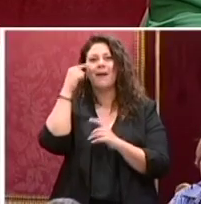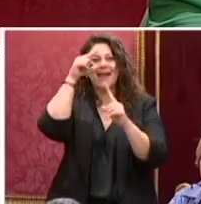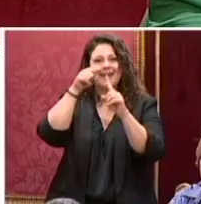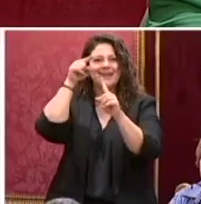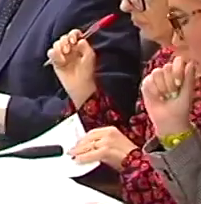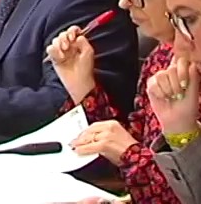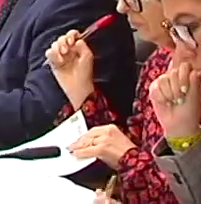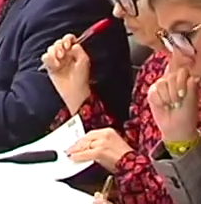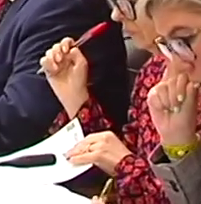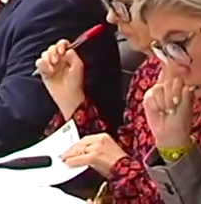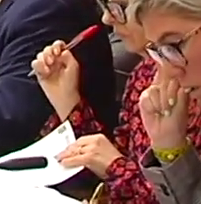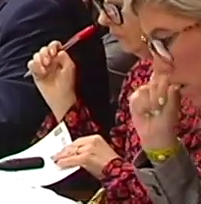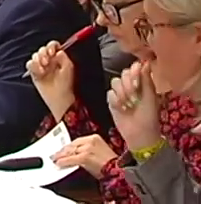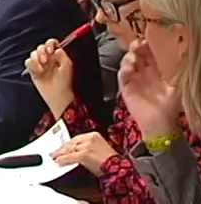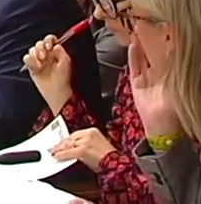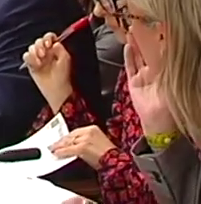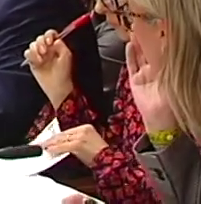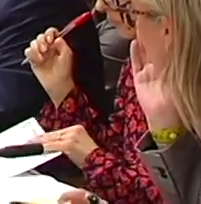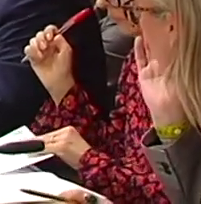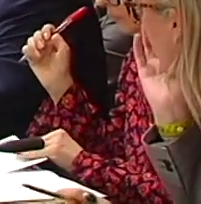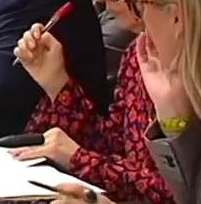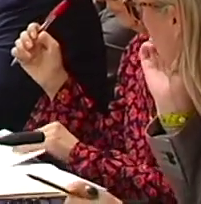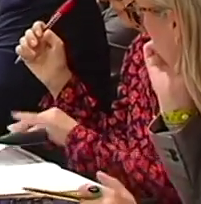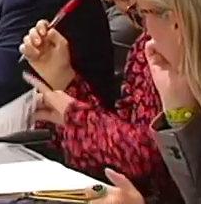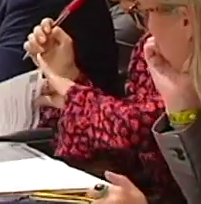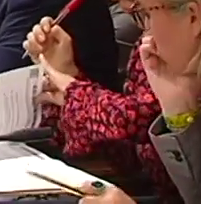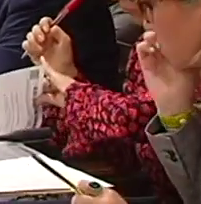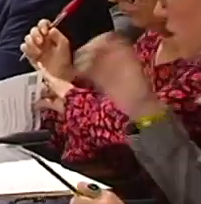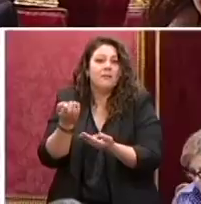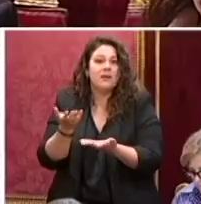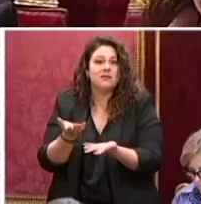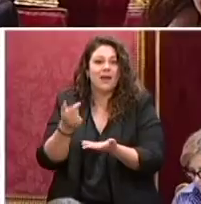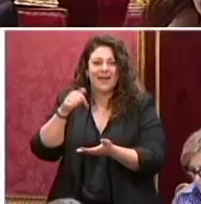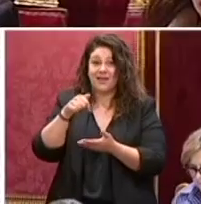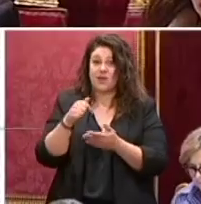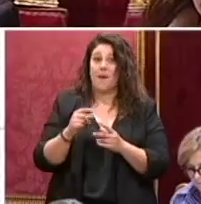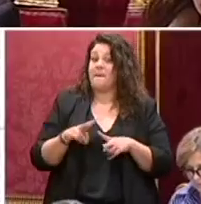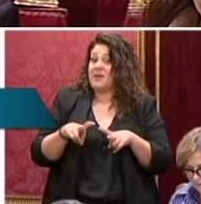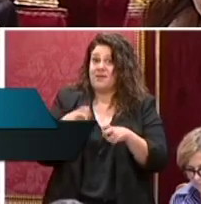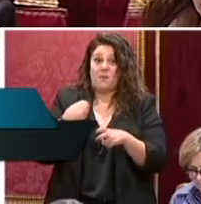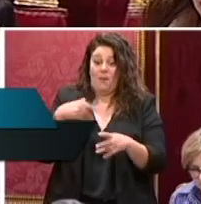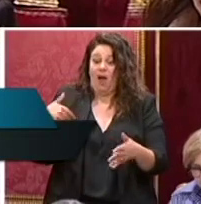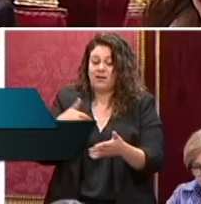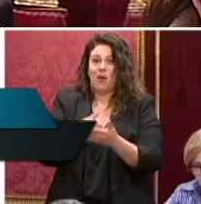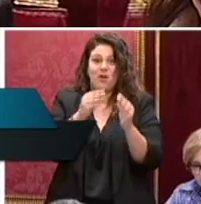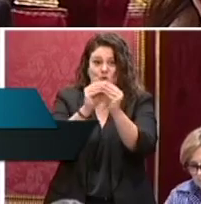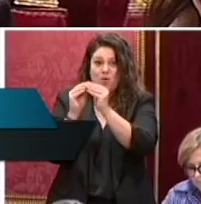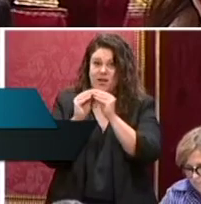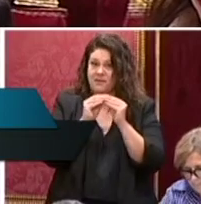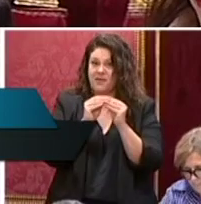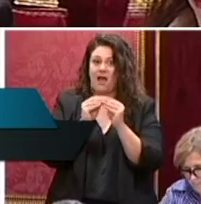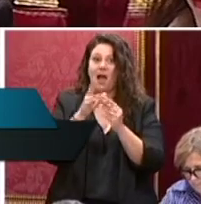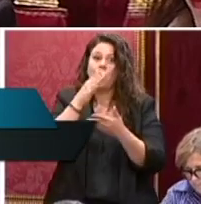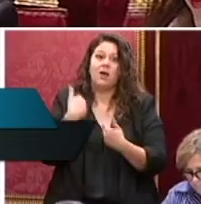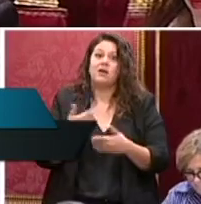manera unánime han votado de forma favorable. En esto ha habido unanimidad desde el primer momento y la hubo en la ESIA. Ahora ya